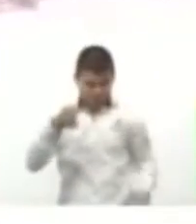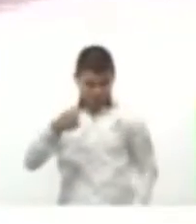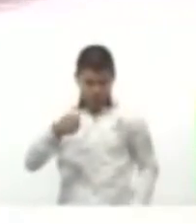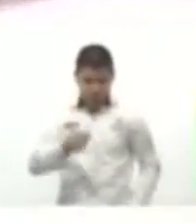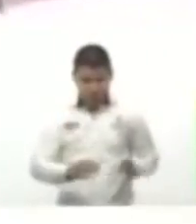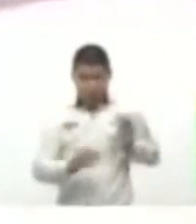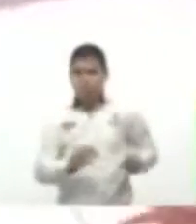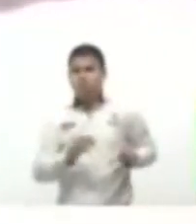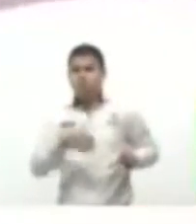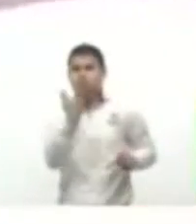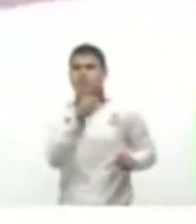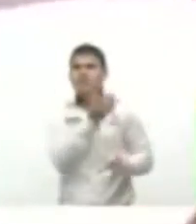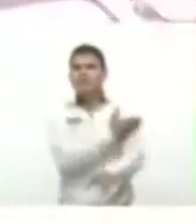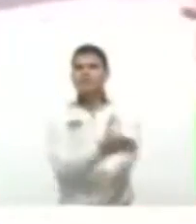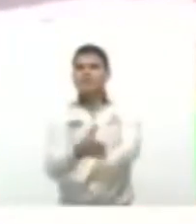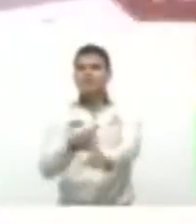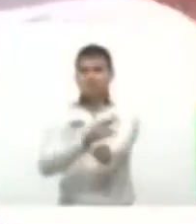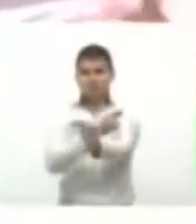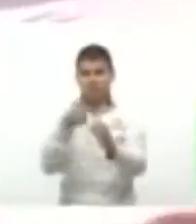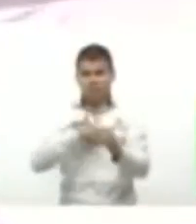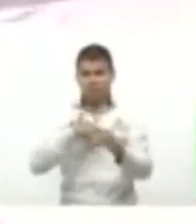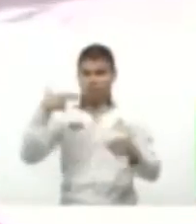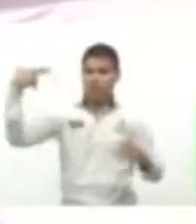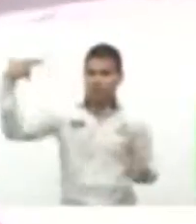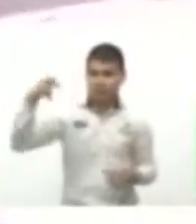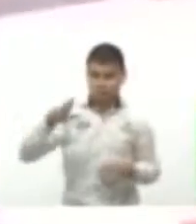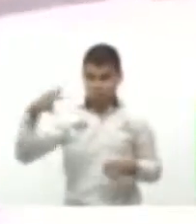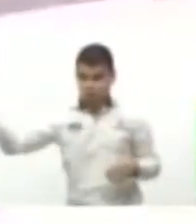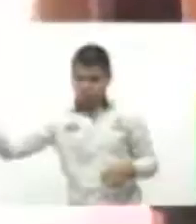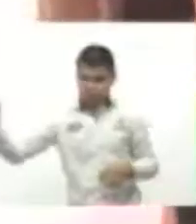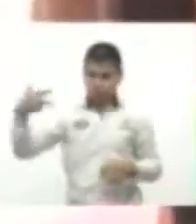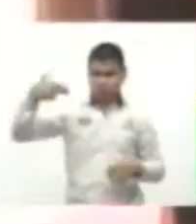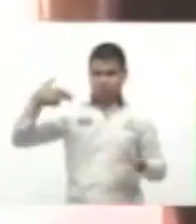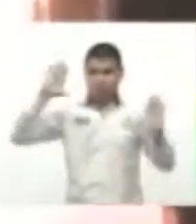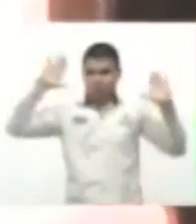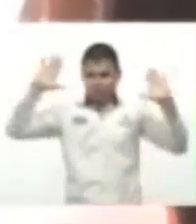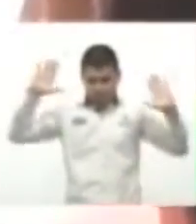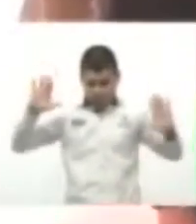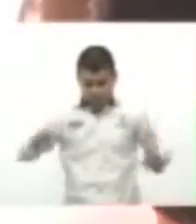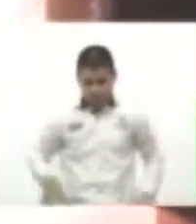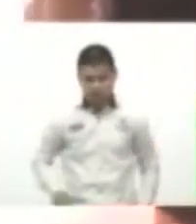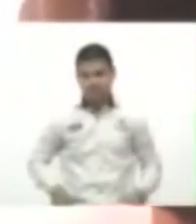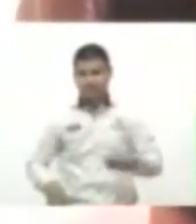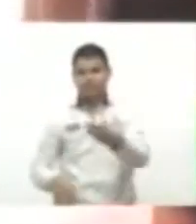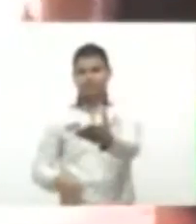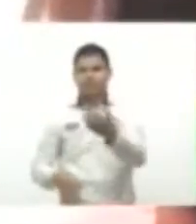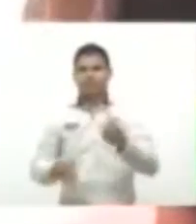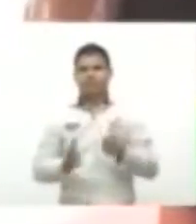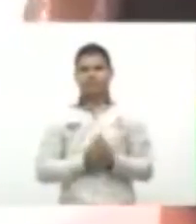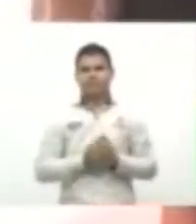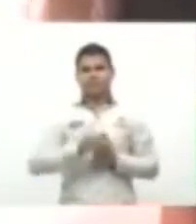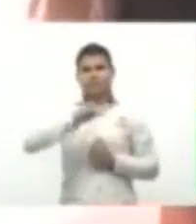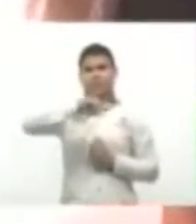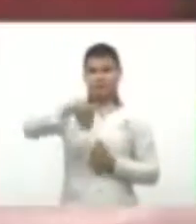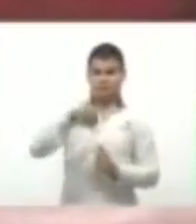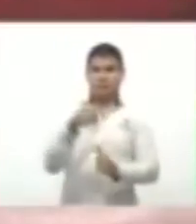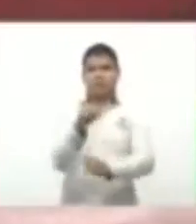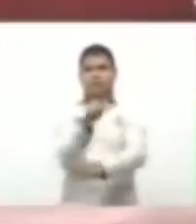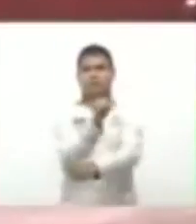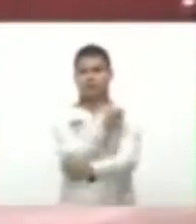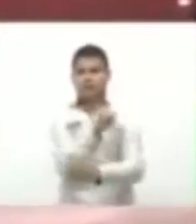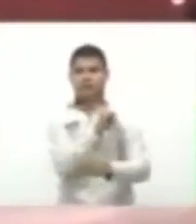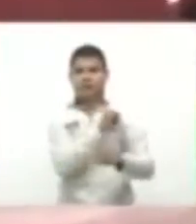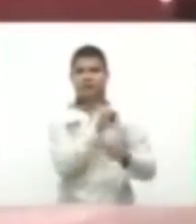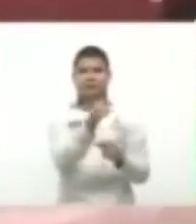y pelearon, pero cuando ya llegó otro, ya me tocó bajar los brazos. Aunque se han reunido con la policía y el día miércoles y jueves hubo patrullas permanentes